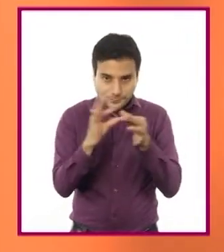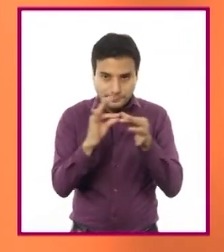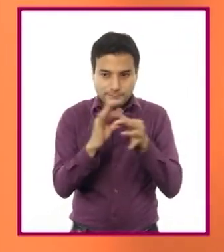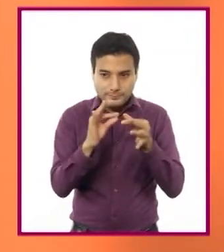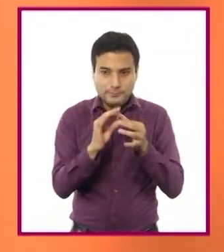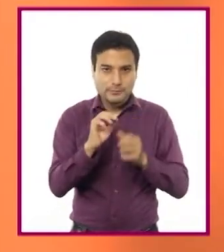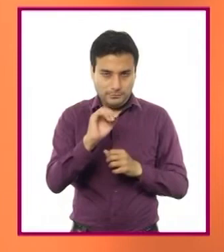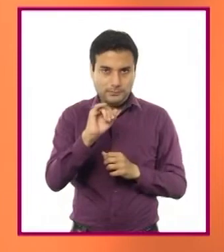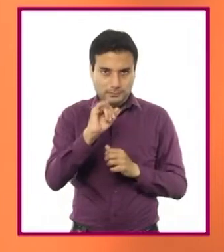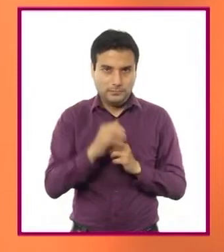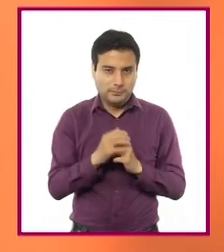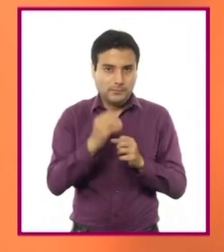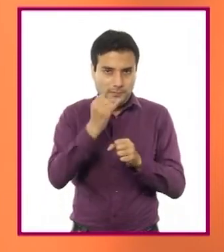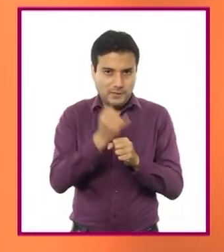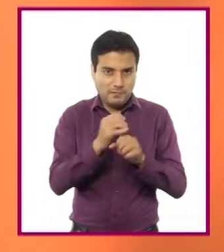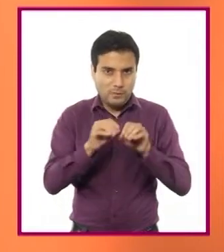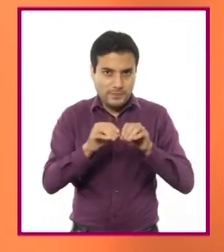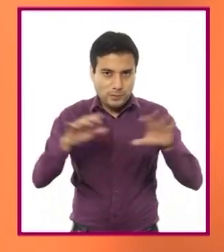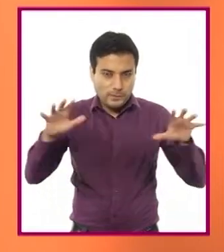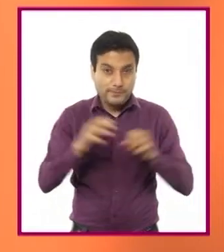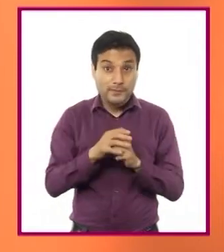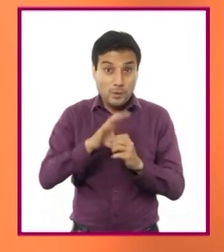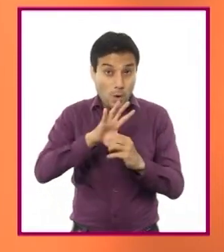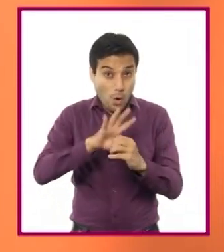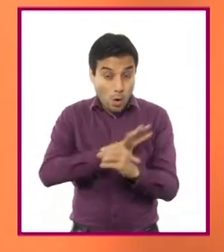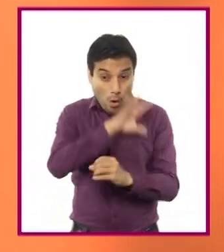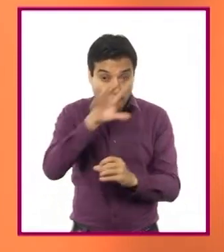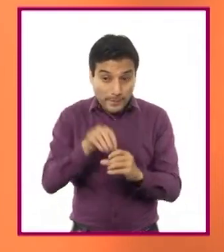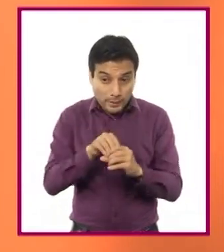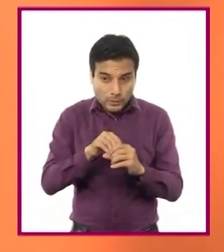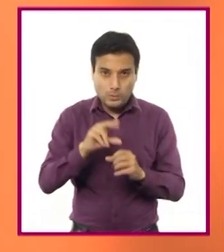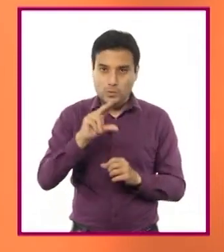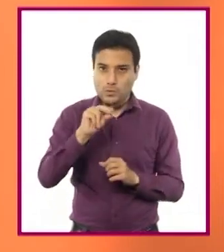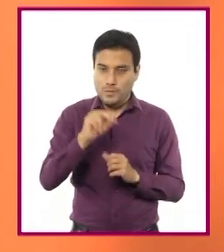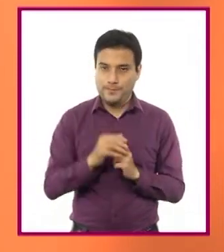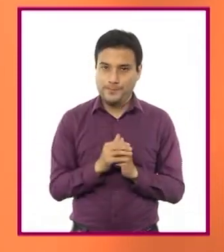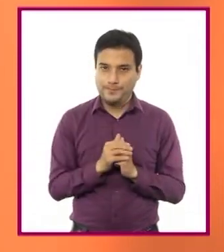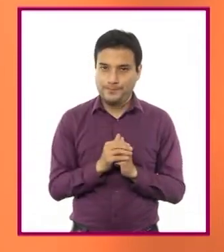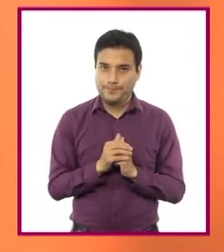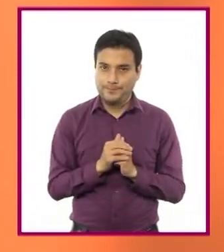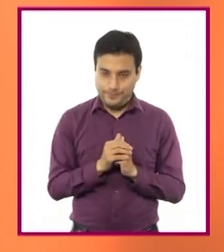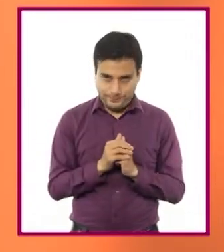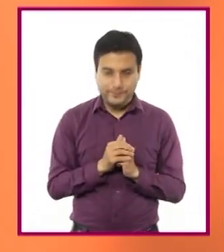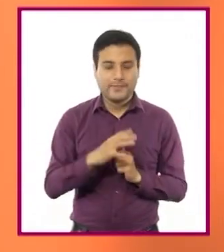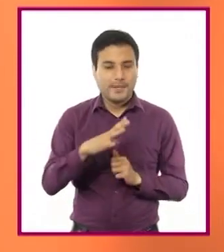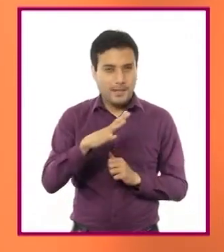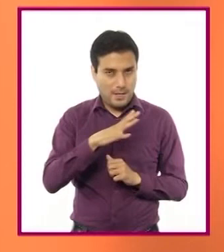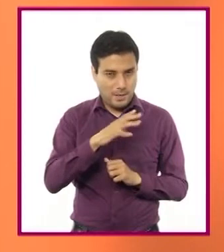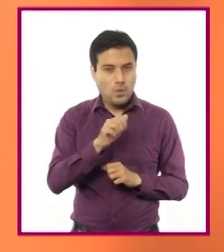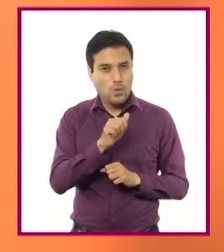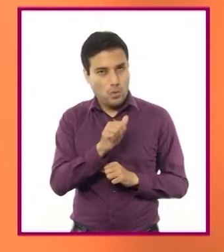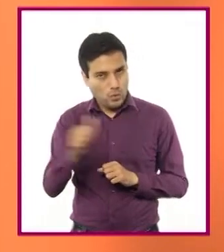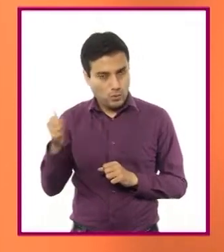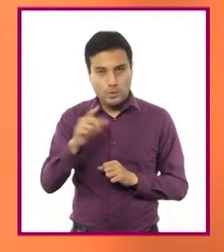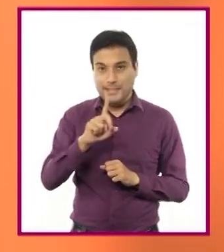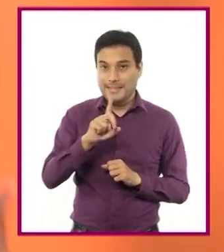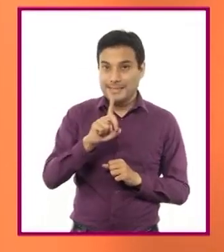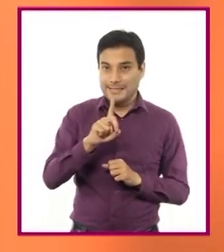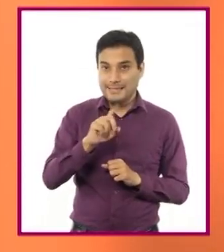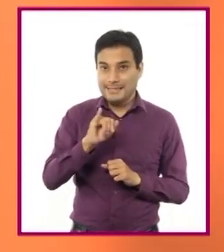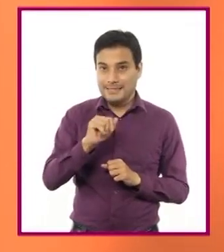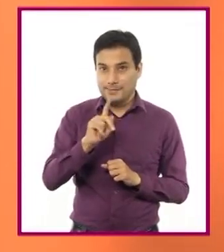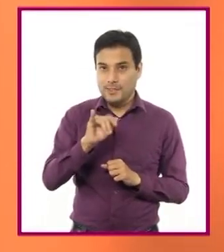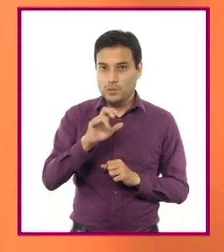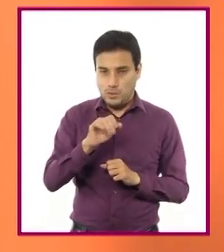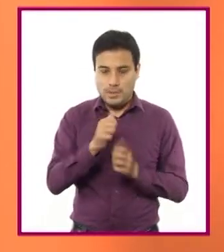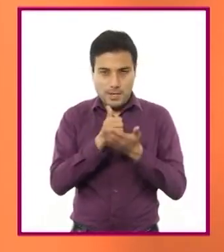de datos, pero no todo. Las medidas de dispersión describen otras características.